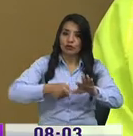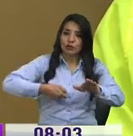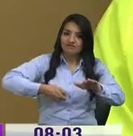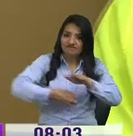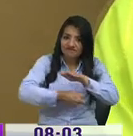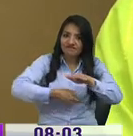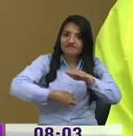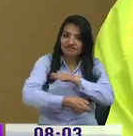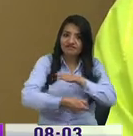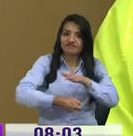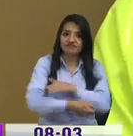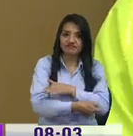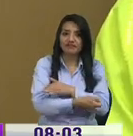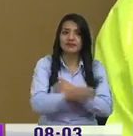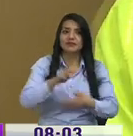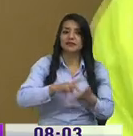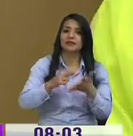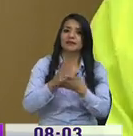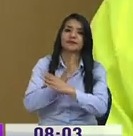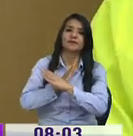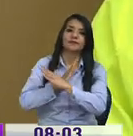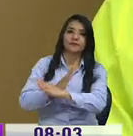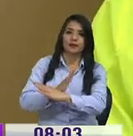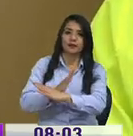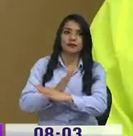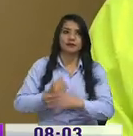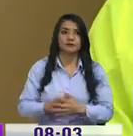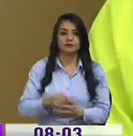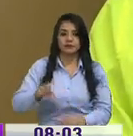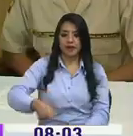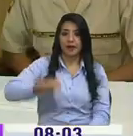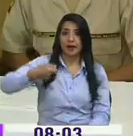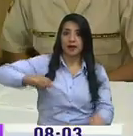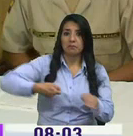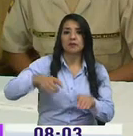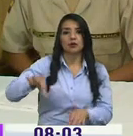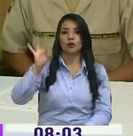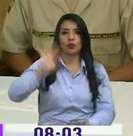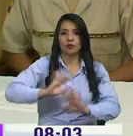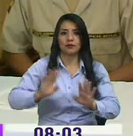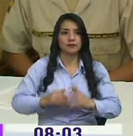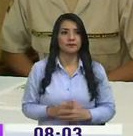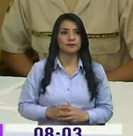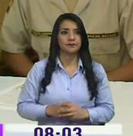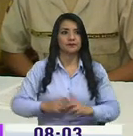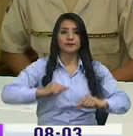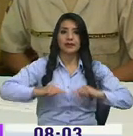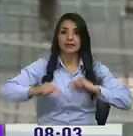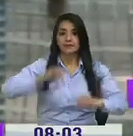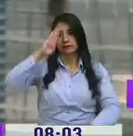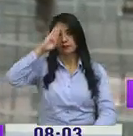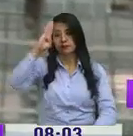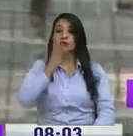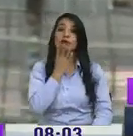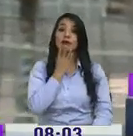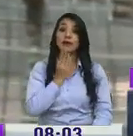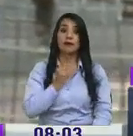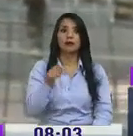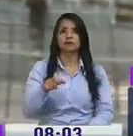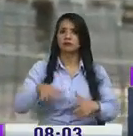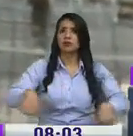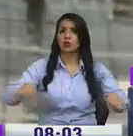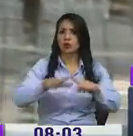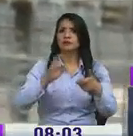profundas. Todos son signos de defensa. No se encontró el arma homicida. El jefe del distrito Eloy Alfaro indicó que en la zona existen problemas de